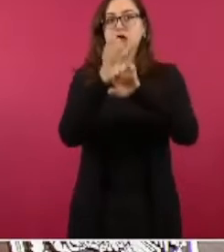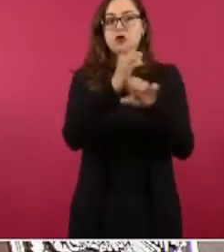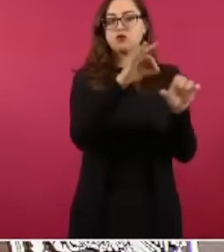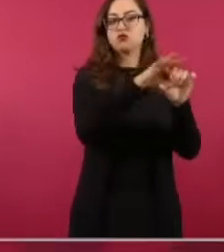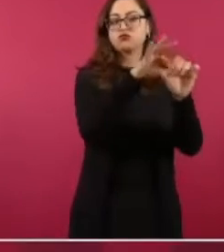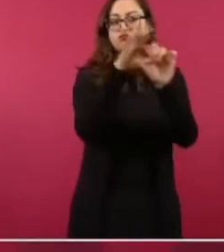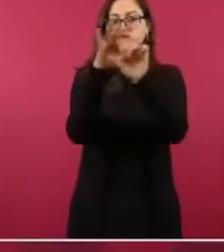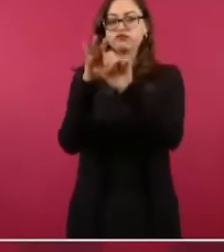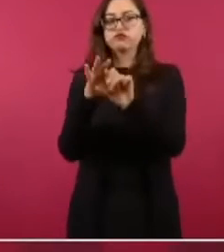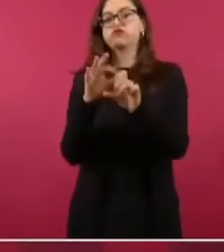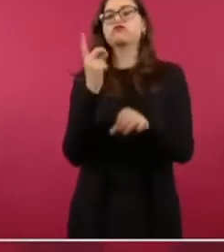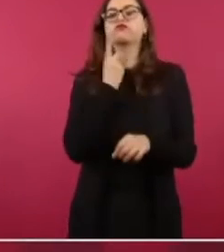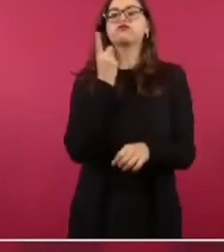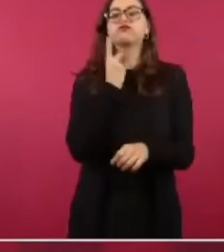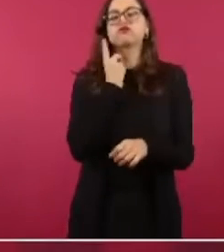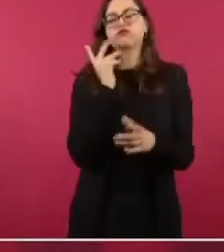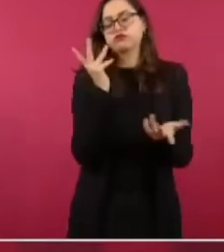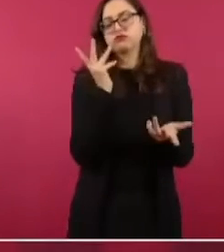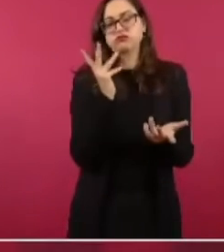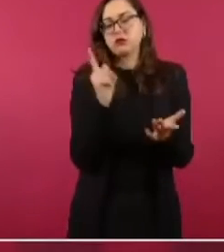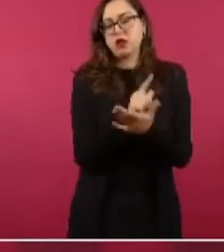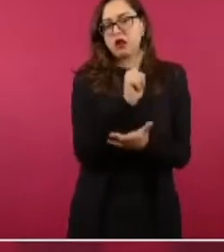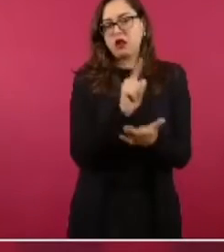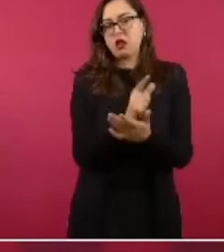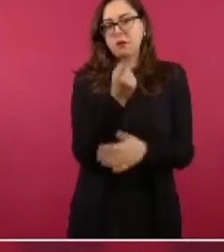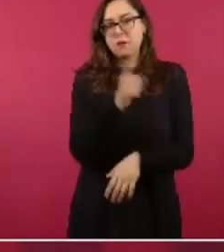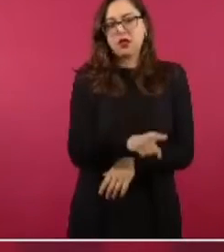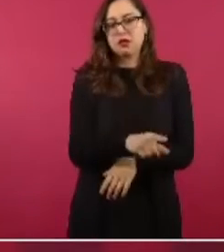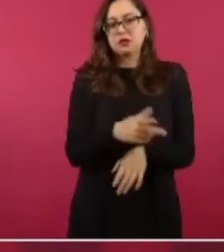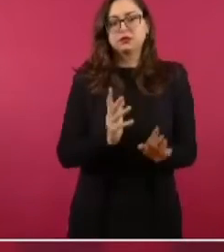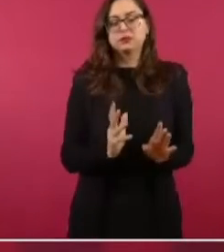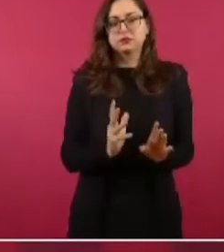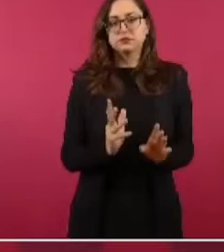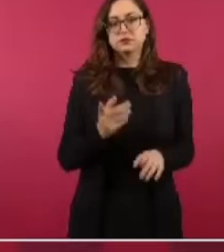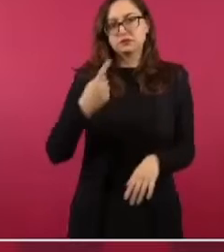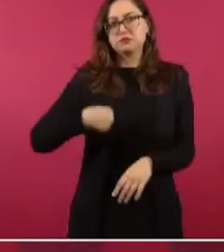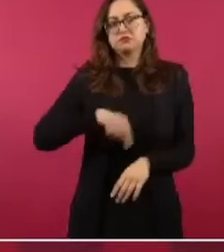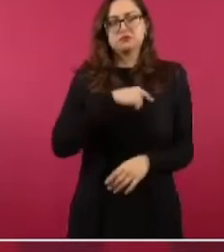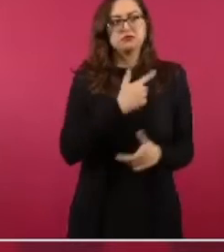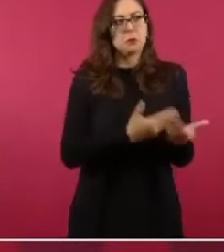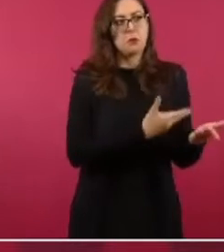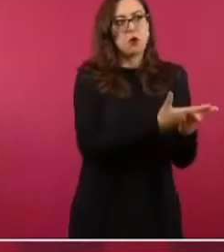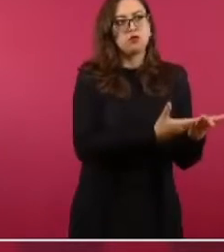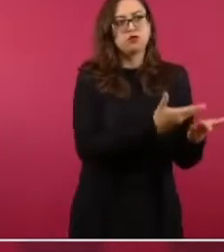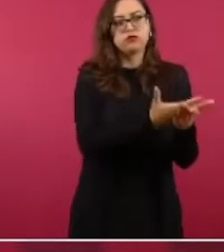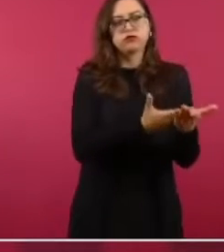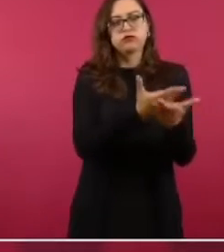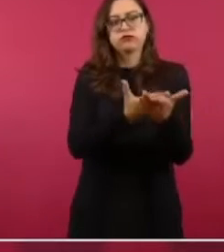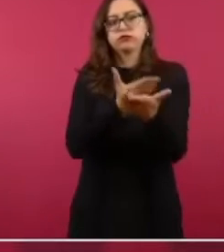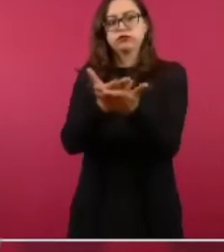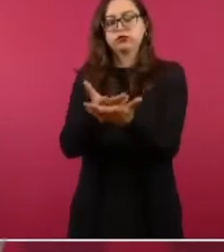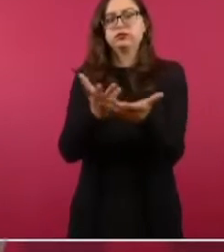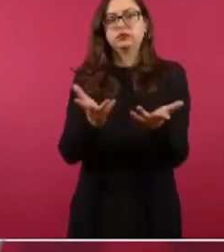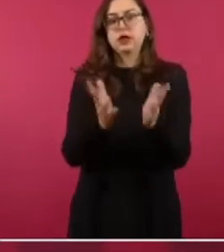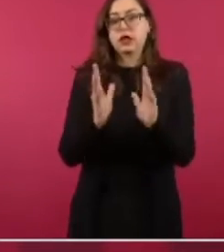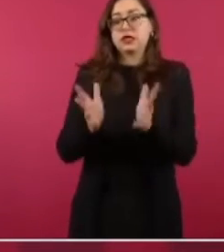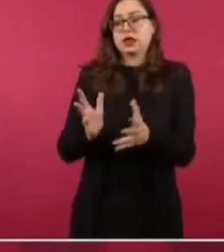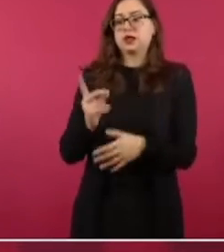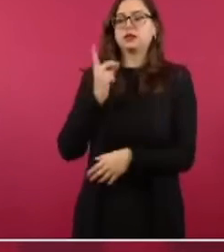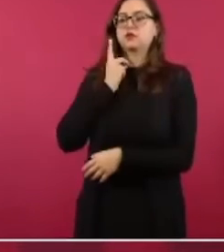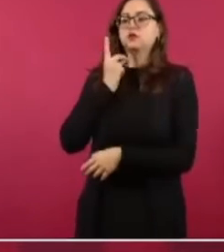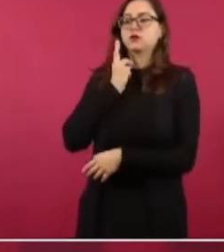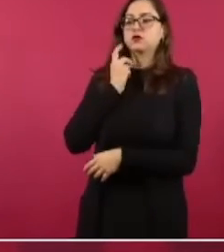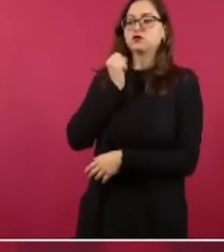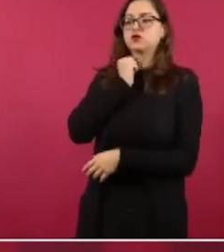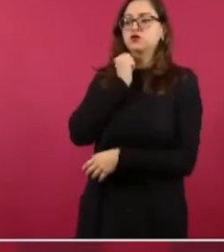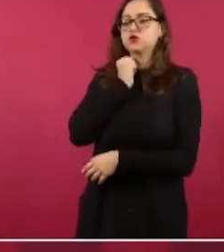como lo establece la ley. No solo se requiere la aprobación